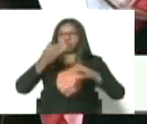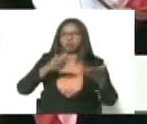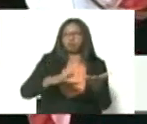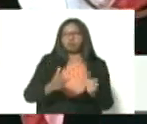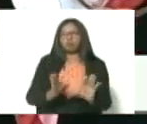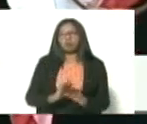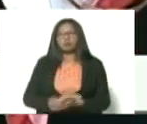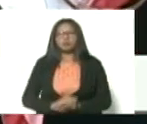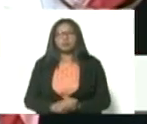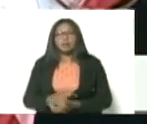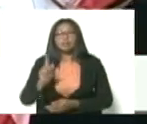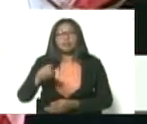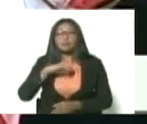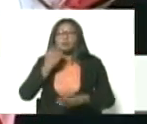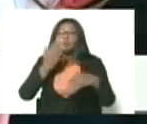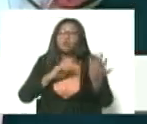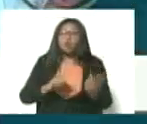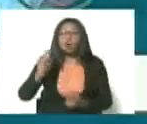Perdimos un